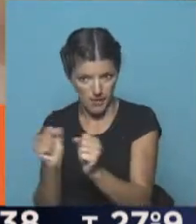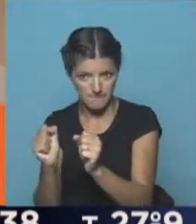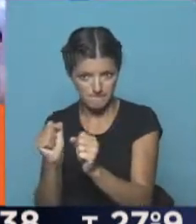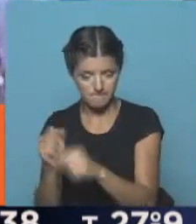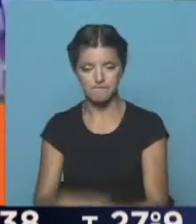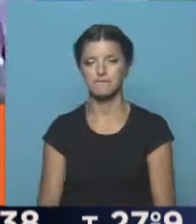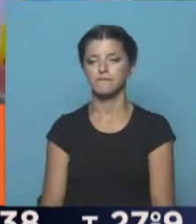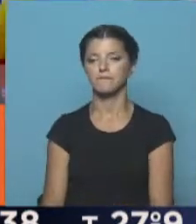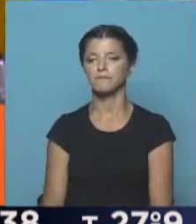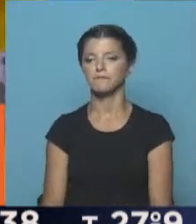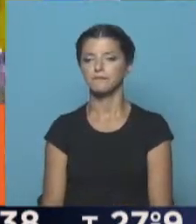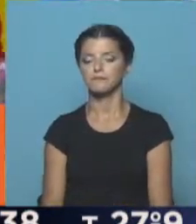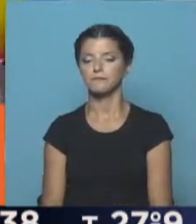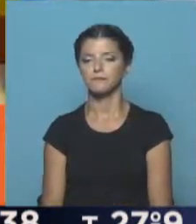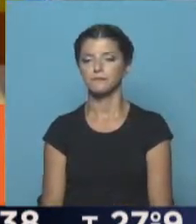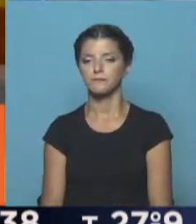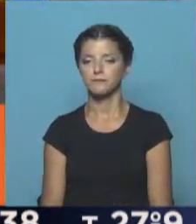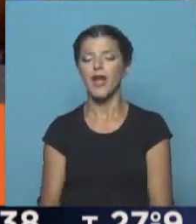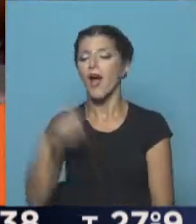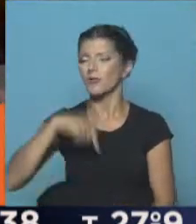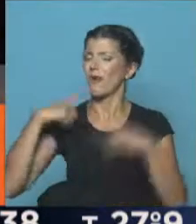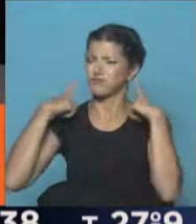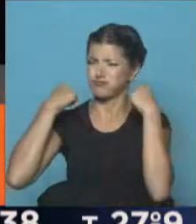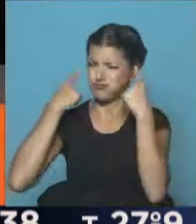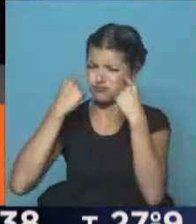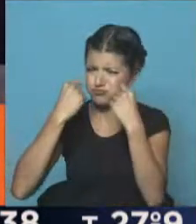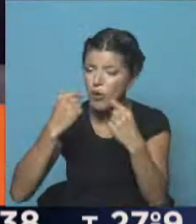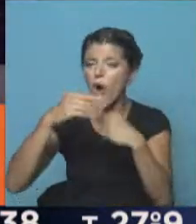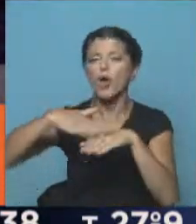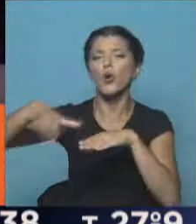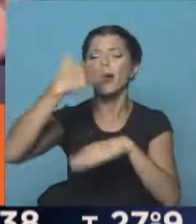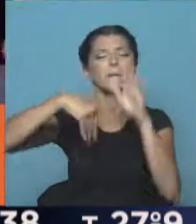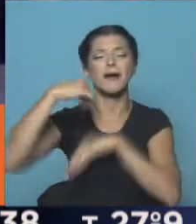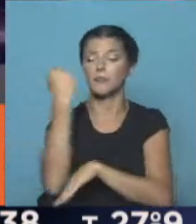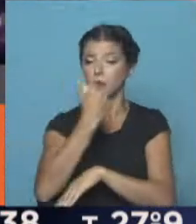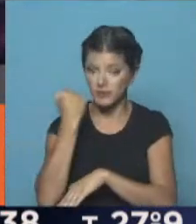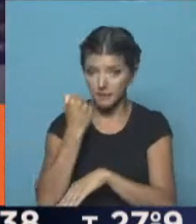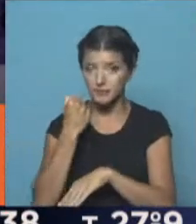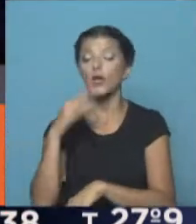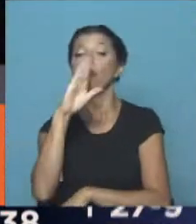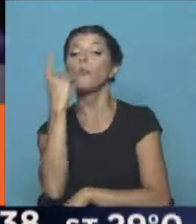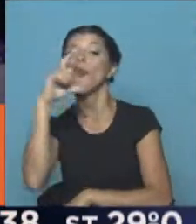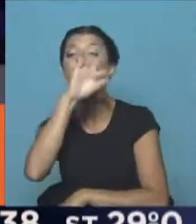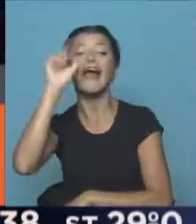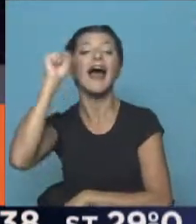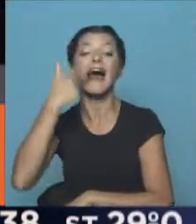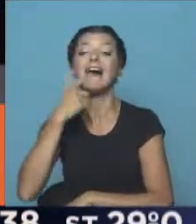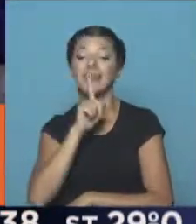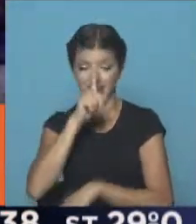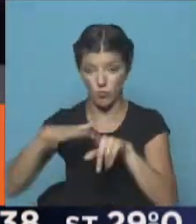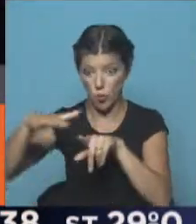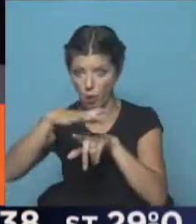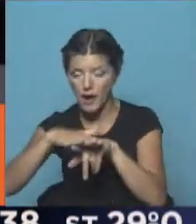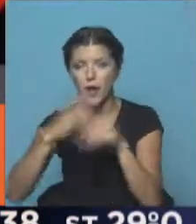cesa y las protestas se esparcieron por las principales ciudades y en bucarest como centro de tensiones y